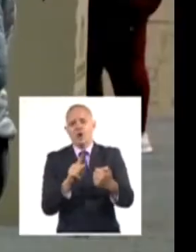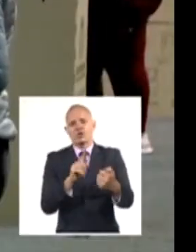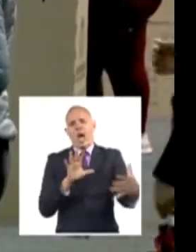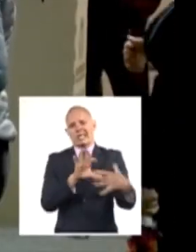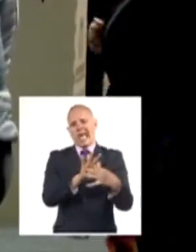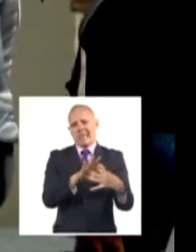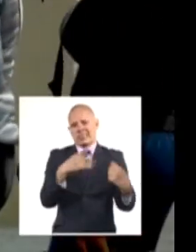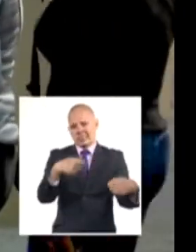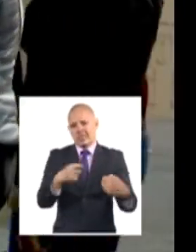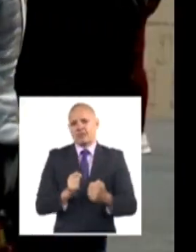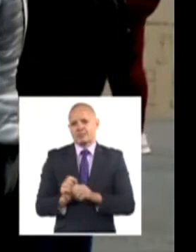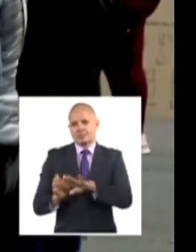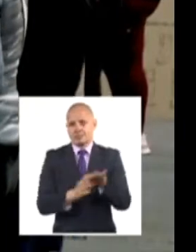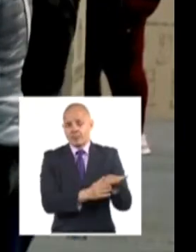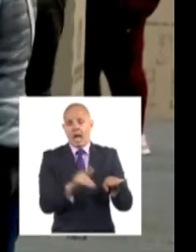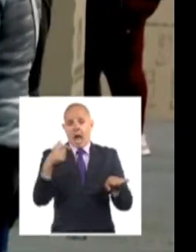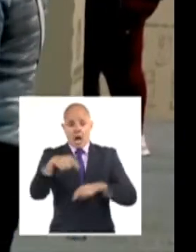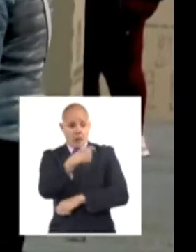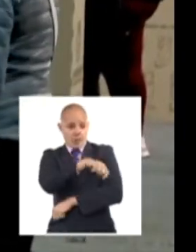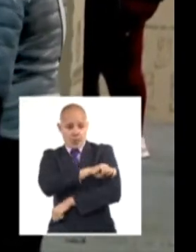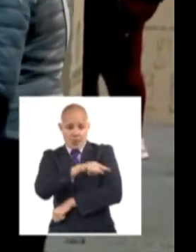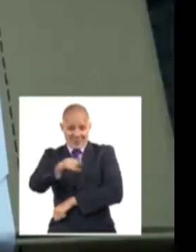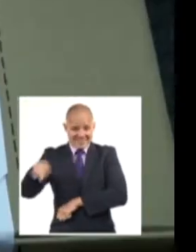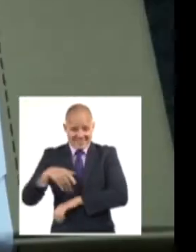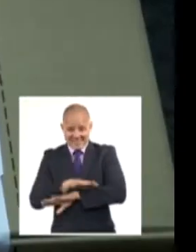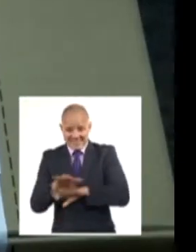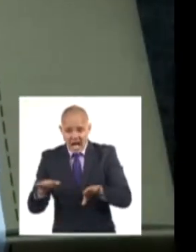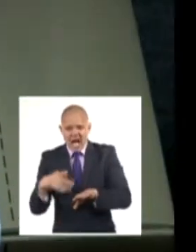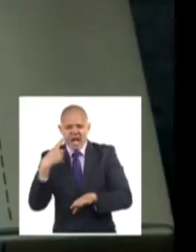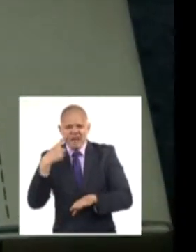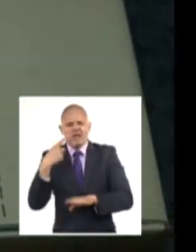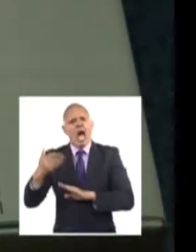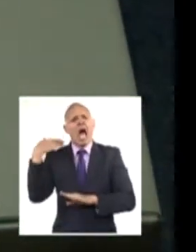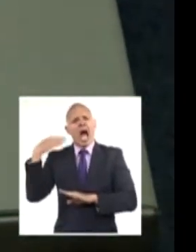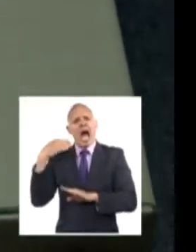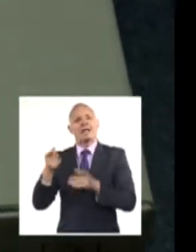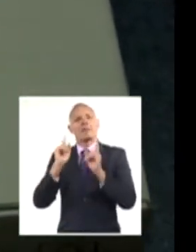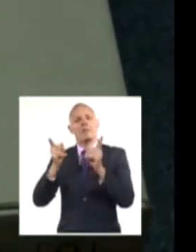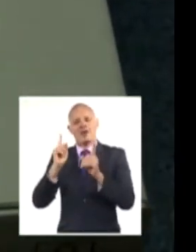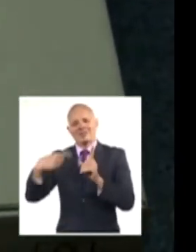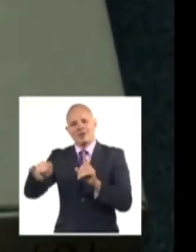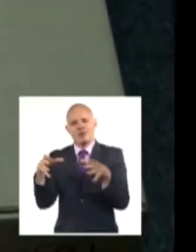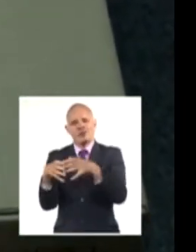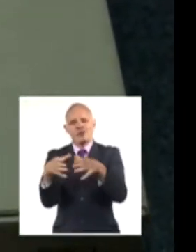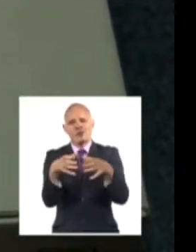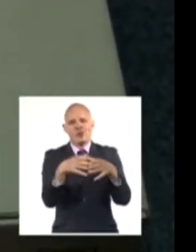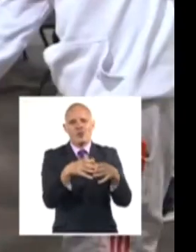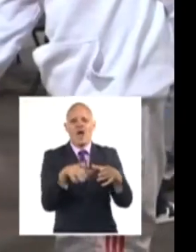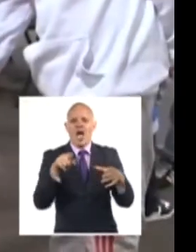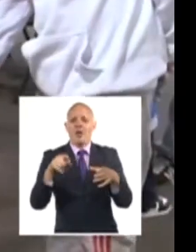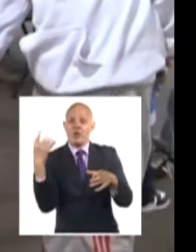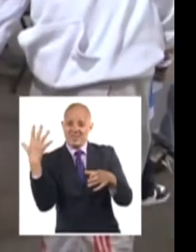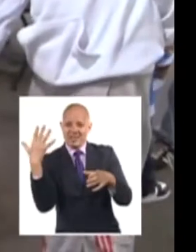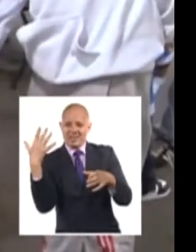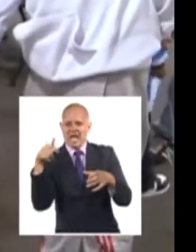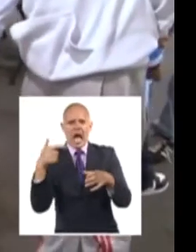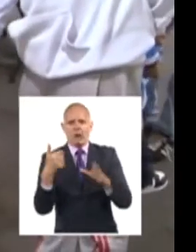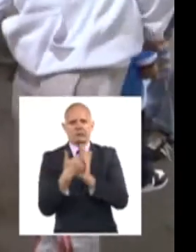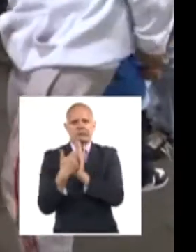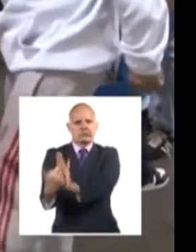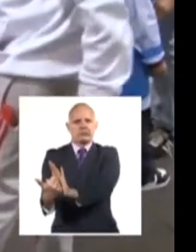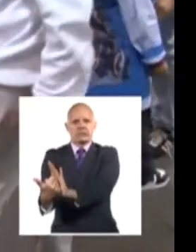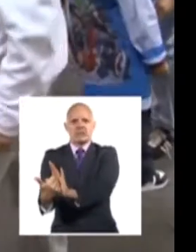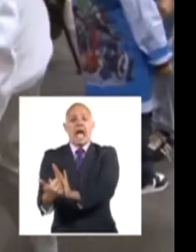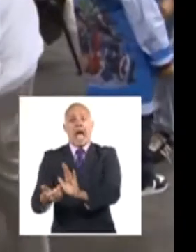los colombianos propinaron un castigo inédito a los partidos tradicionales y especialmente a la derecha que por primera vez quedó relegada de la